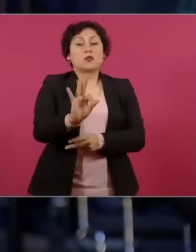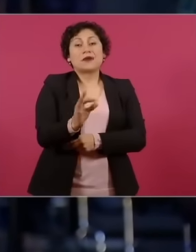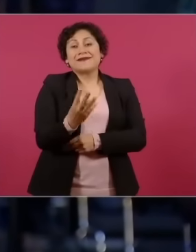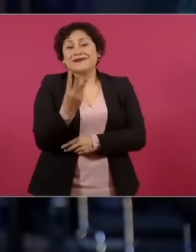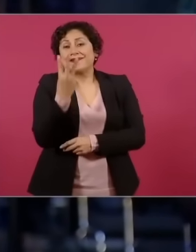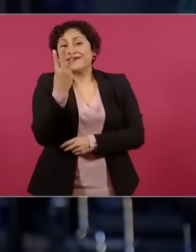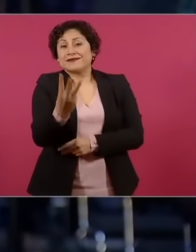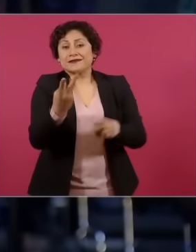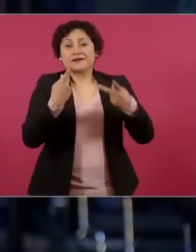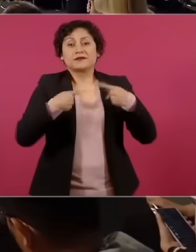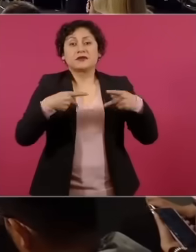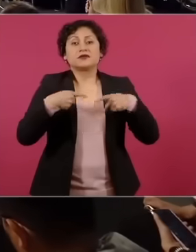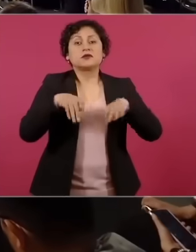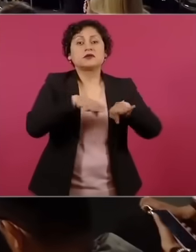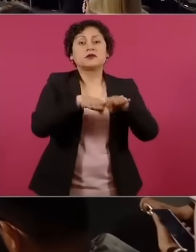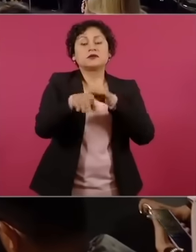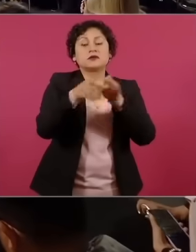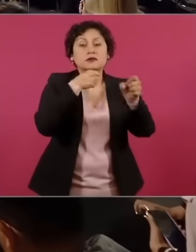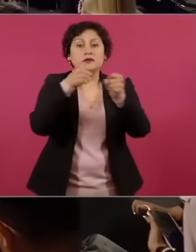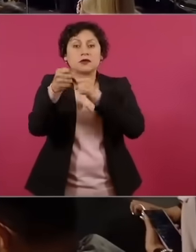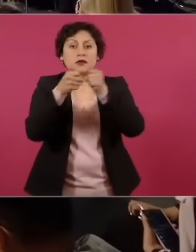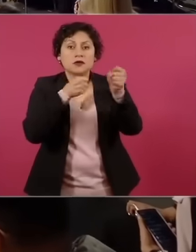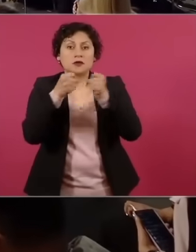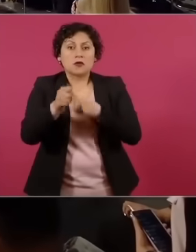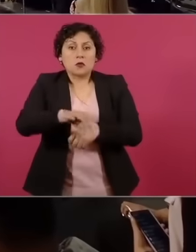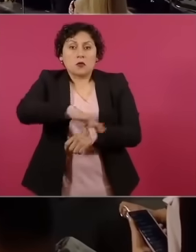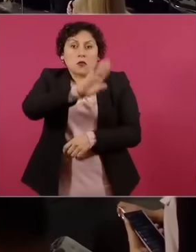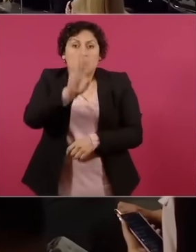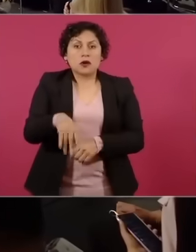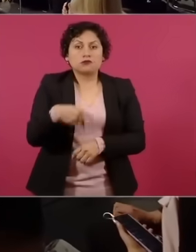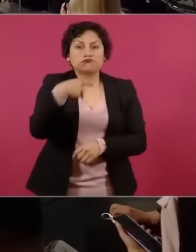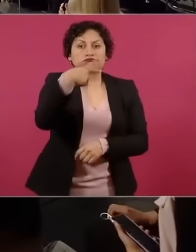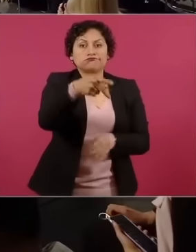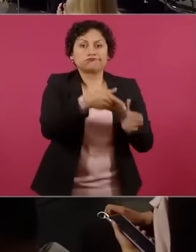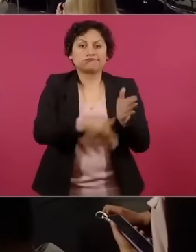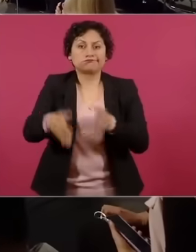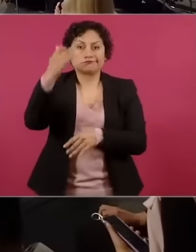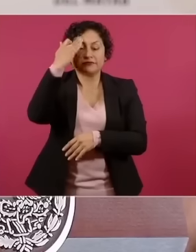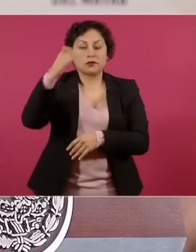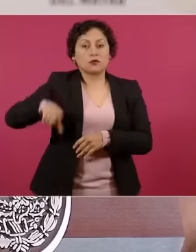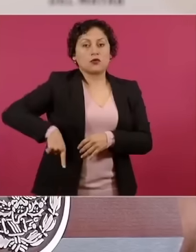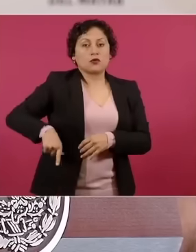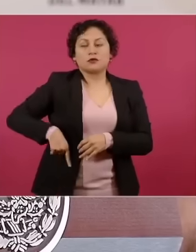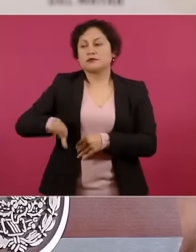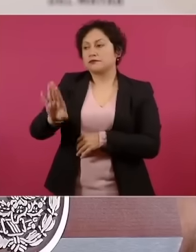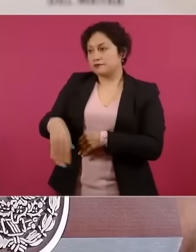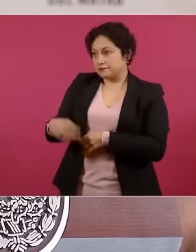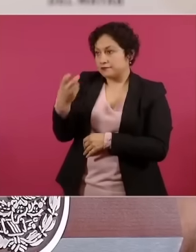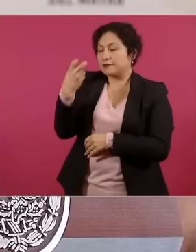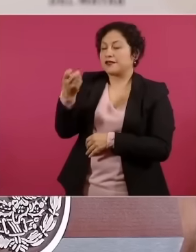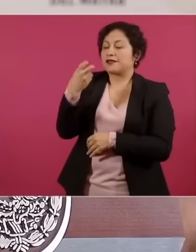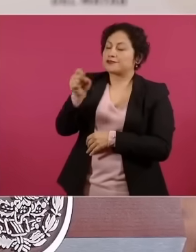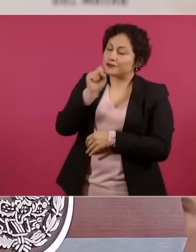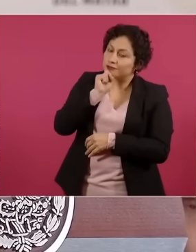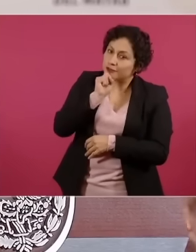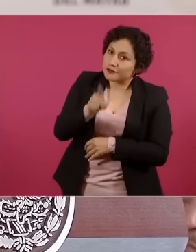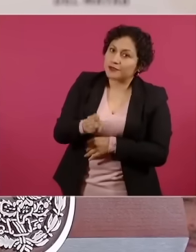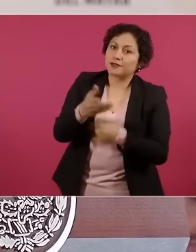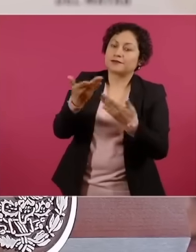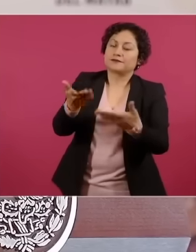su sexenio. Eso también, Jorge. Señor presidente, artículo 19. Muchísimo